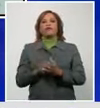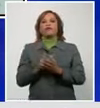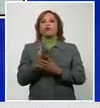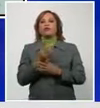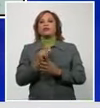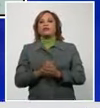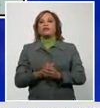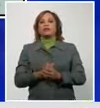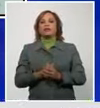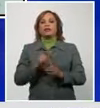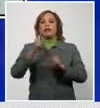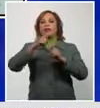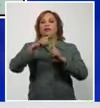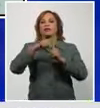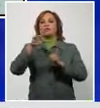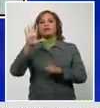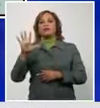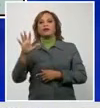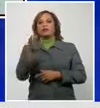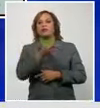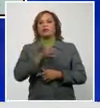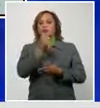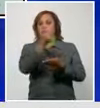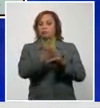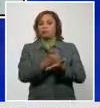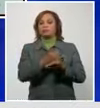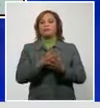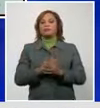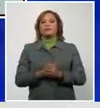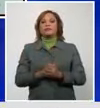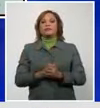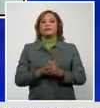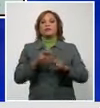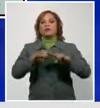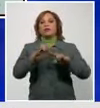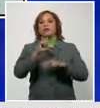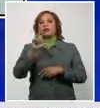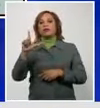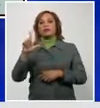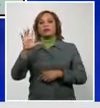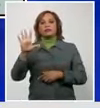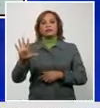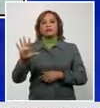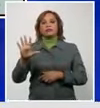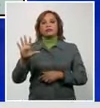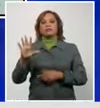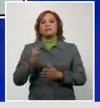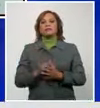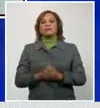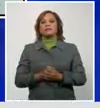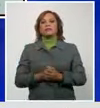Las Tunas 5 del municipio Cabecera, Holguín 5, 1 de Banes, 2 del municipio